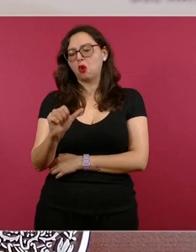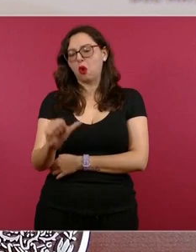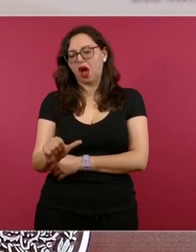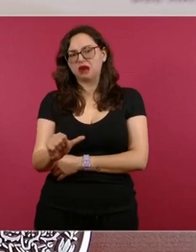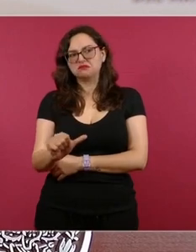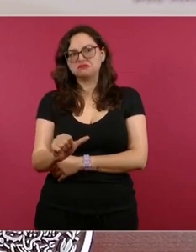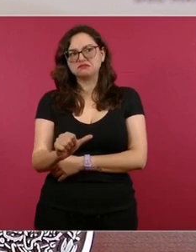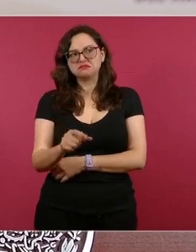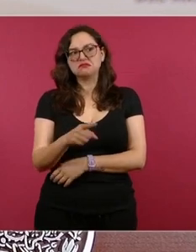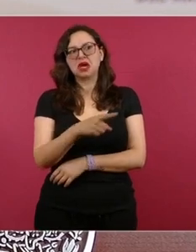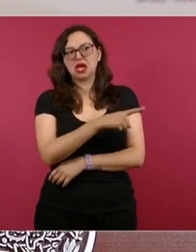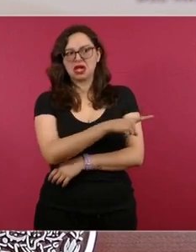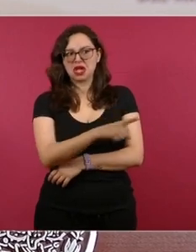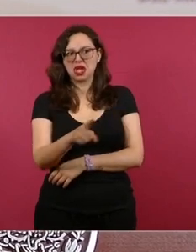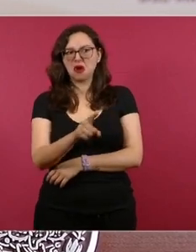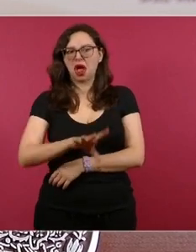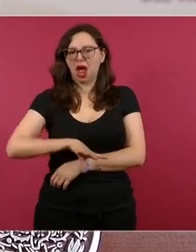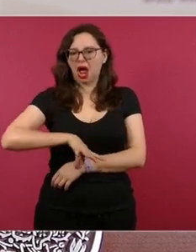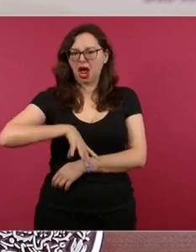Vean el discurso.